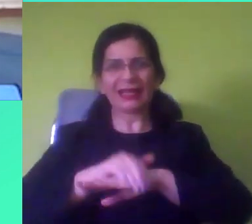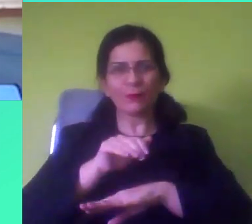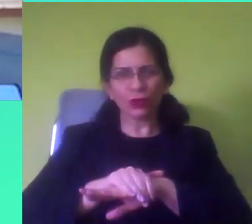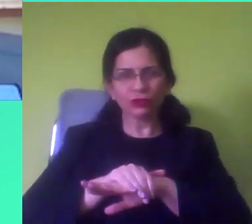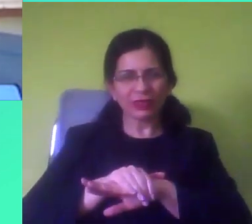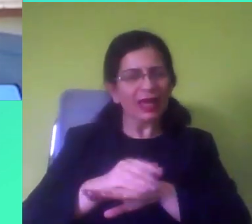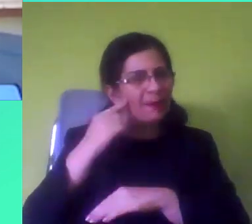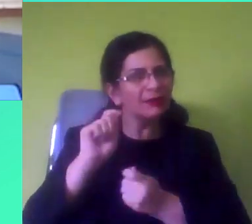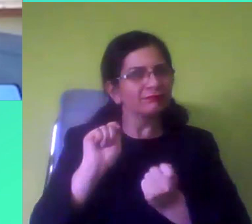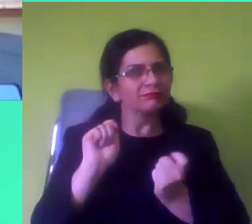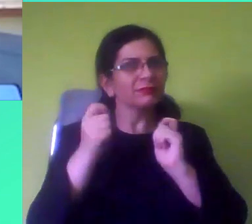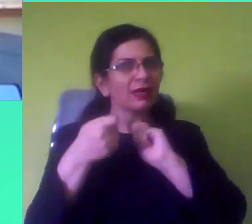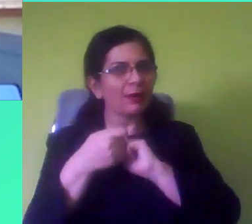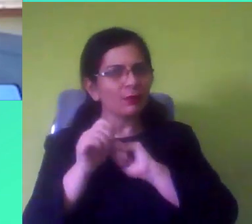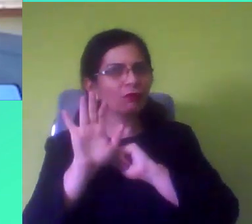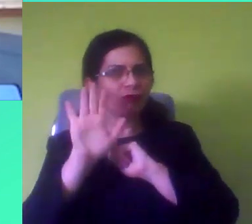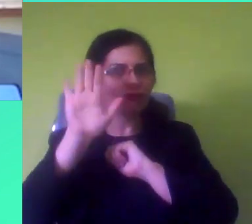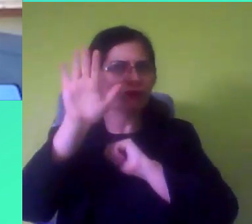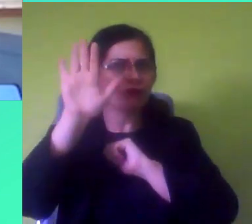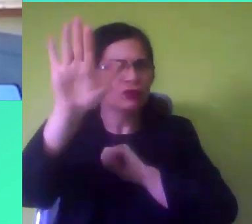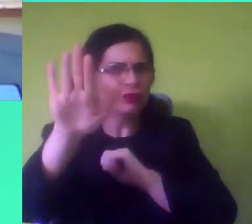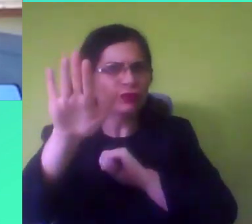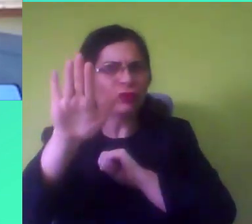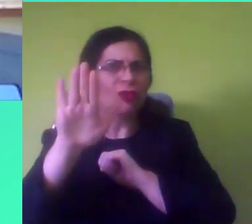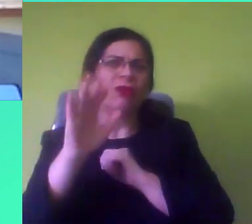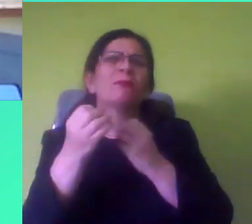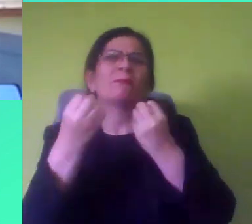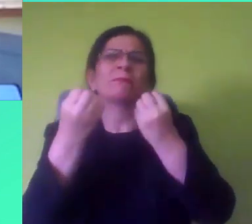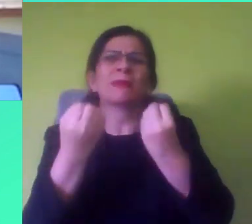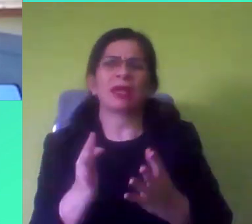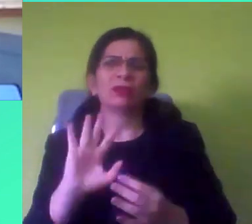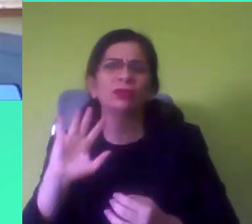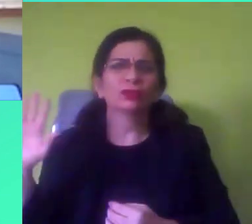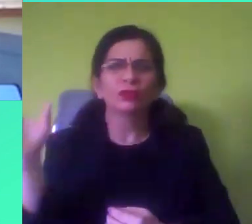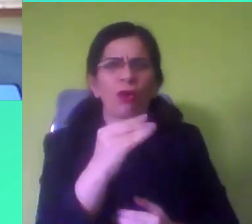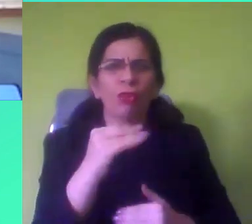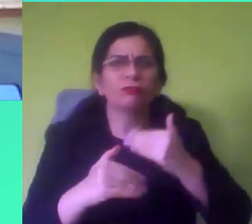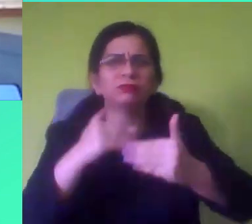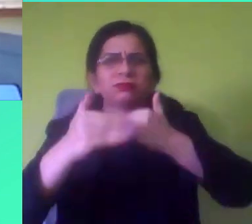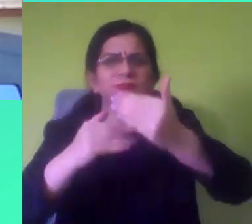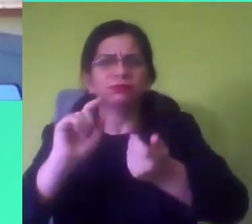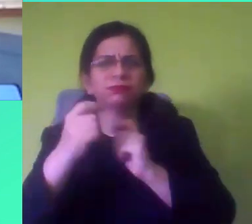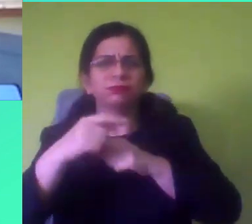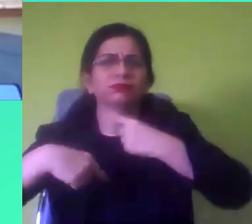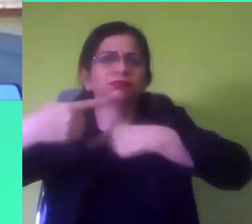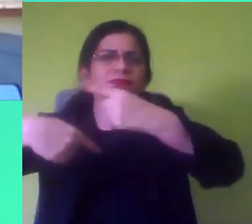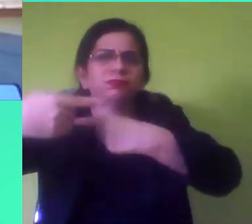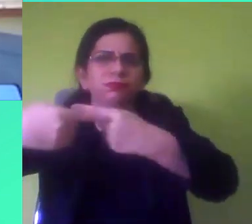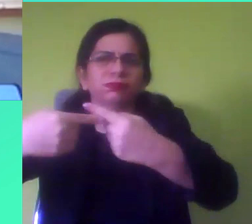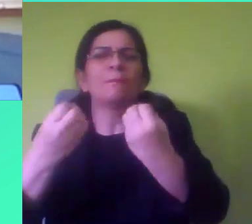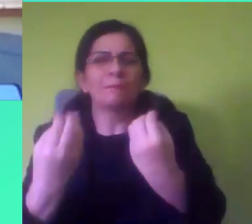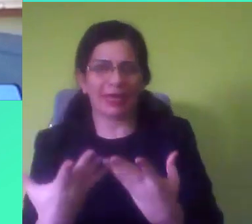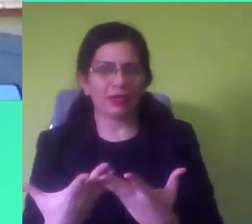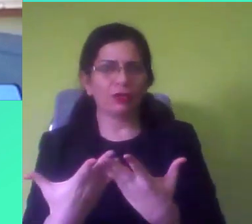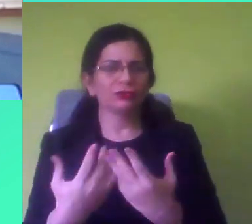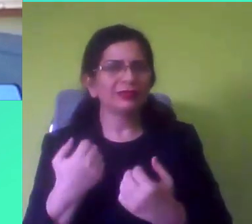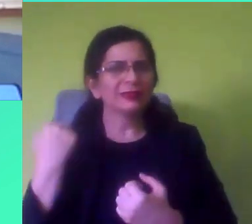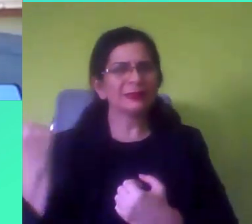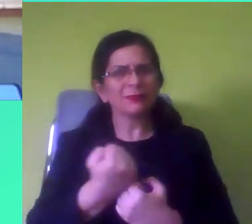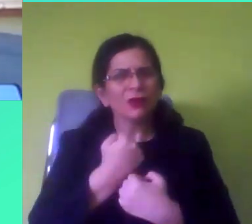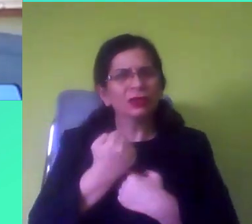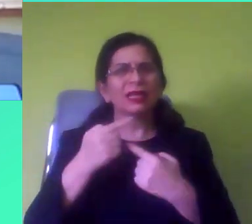mucho más propicioso para nosotros y sobre todo para las futuras generaciones. Así